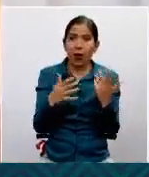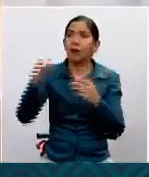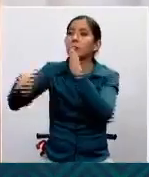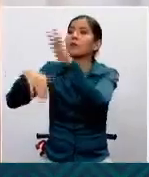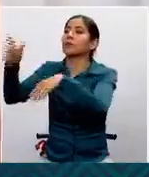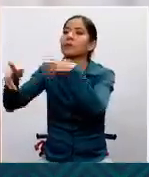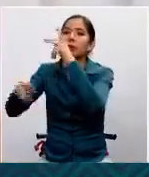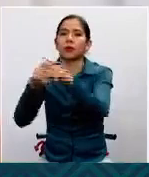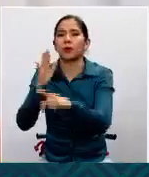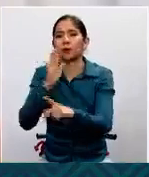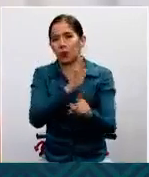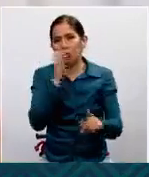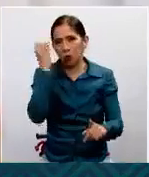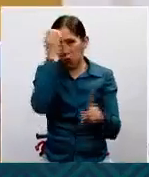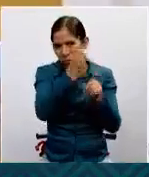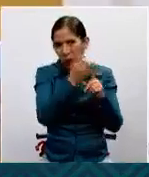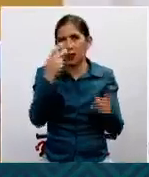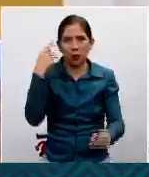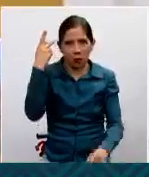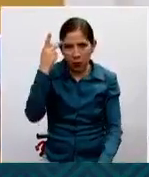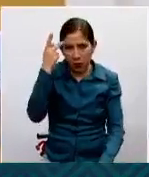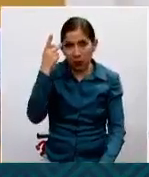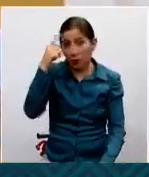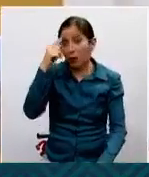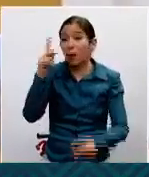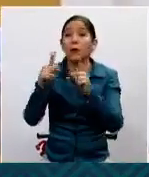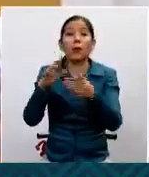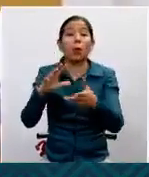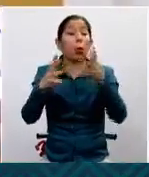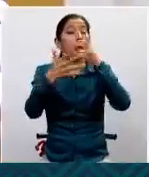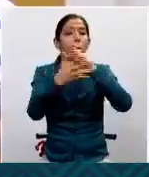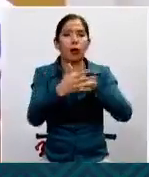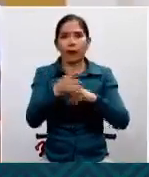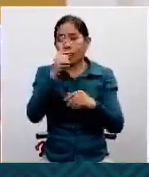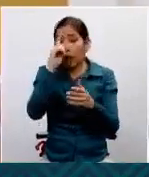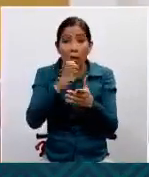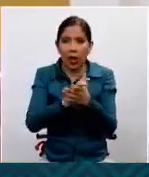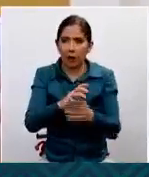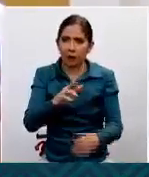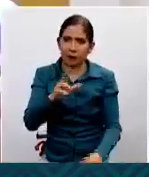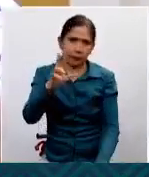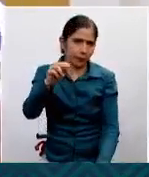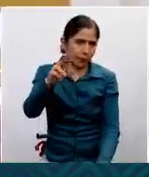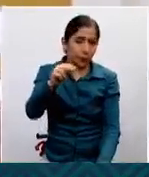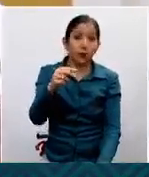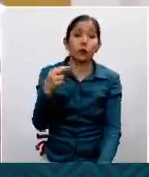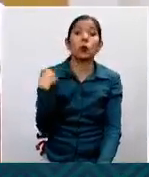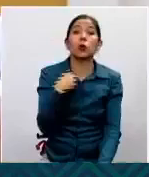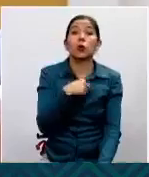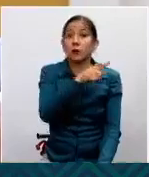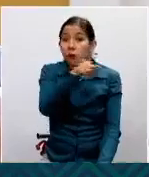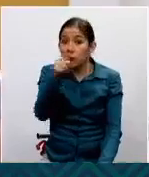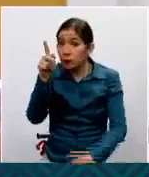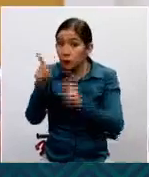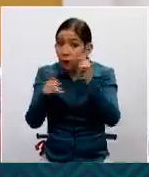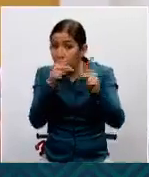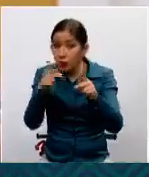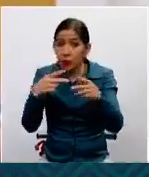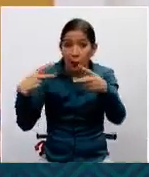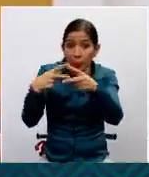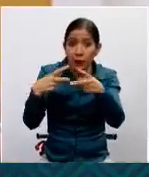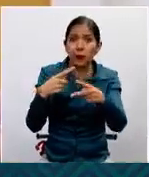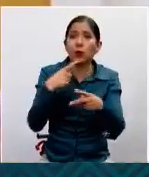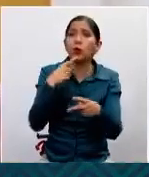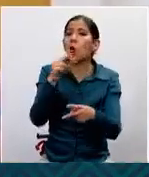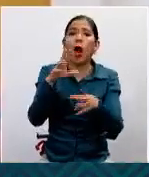políticos, seguramente para convulsionar o hacer creer a la gente. Pero nosotros queremos decir a las bases, a los vecinos, de que no se dejen manejar, más